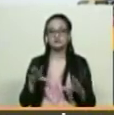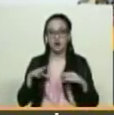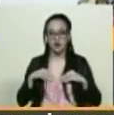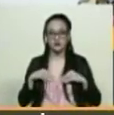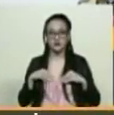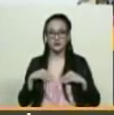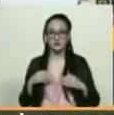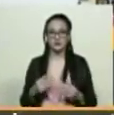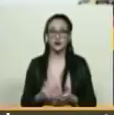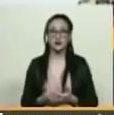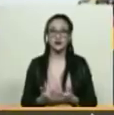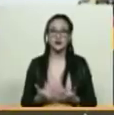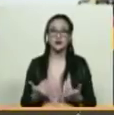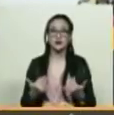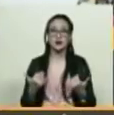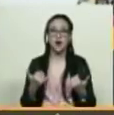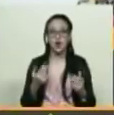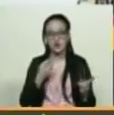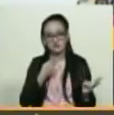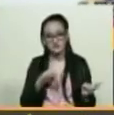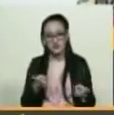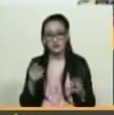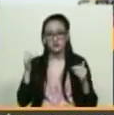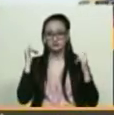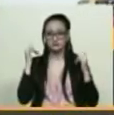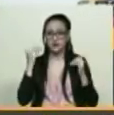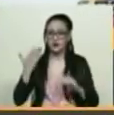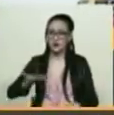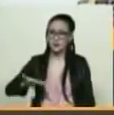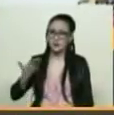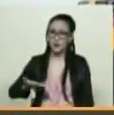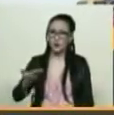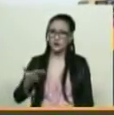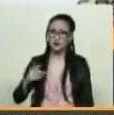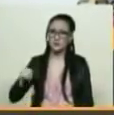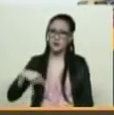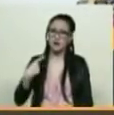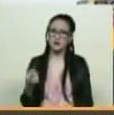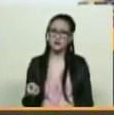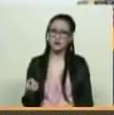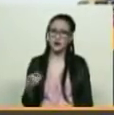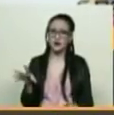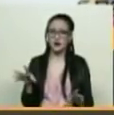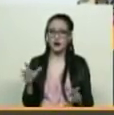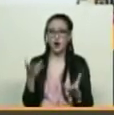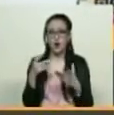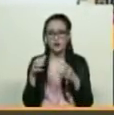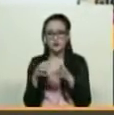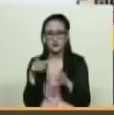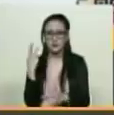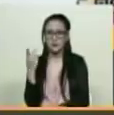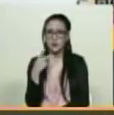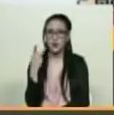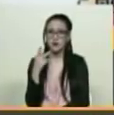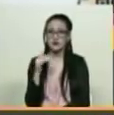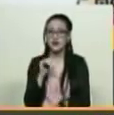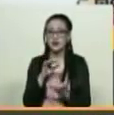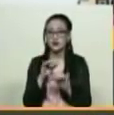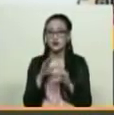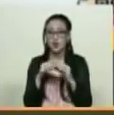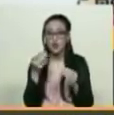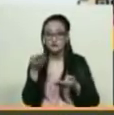que invitamos a este importantísimo evento para mañana a las organizaciones postulantes y a